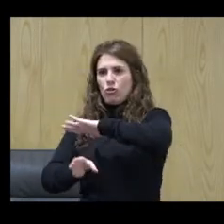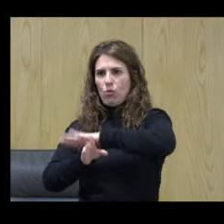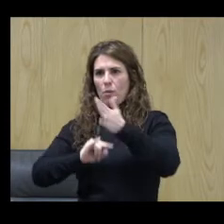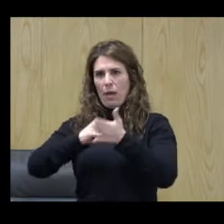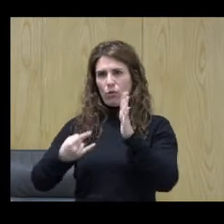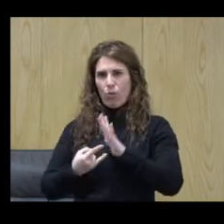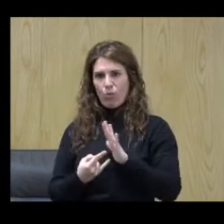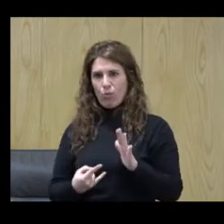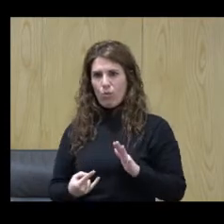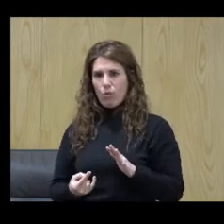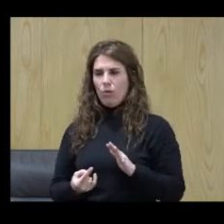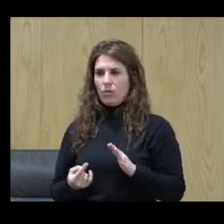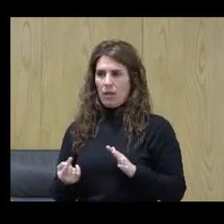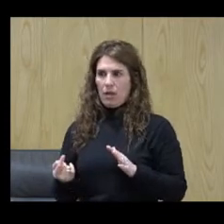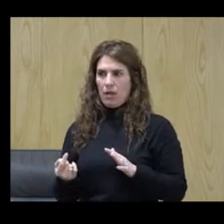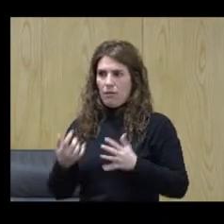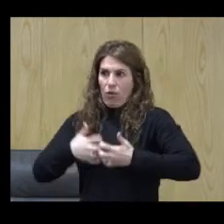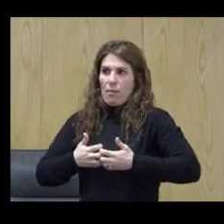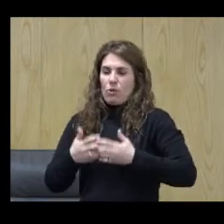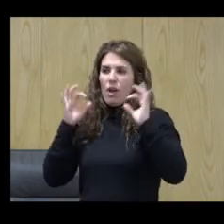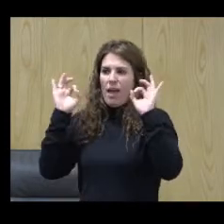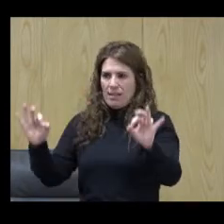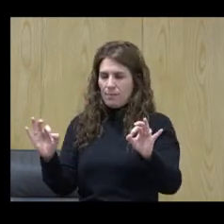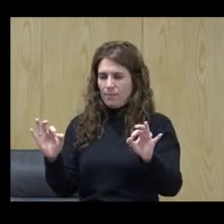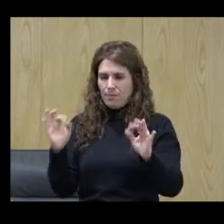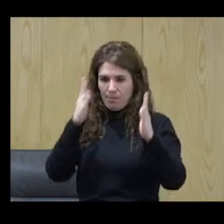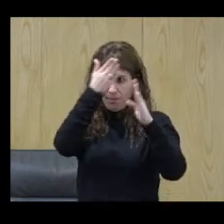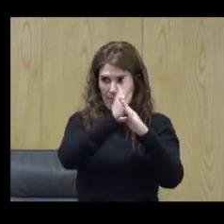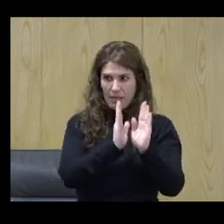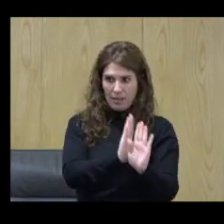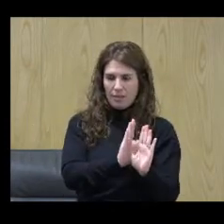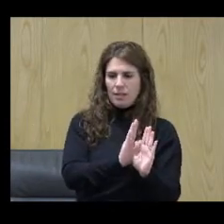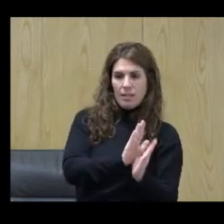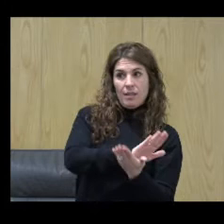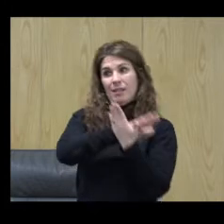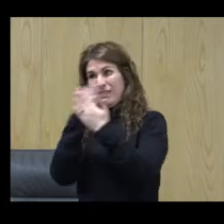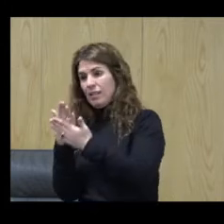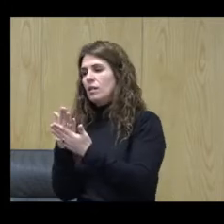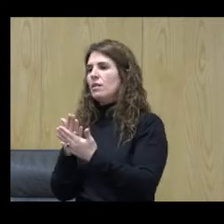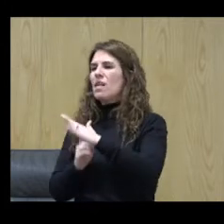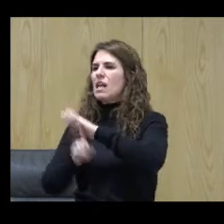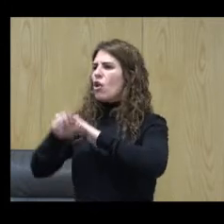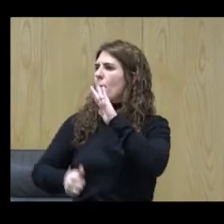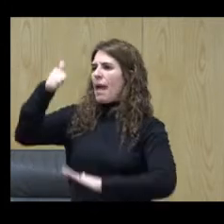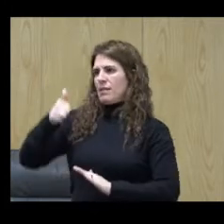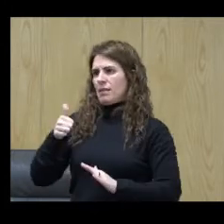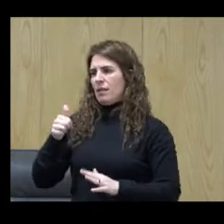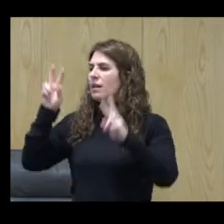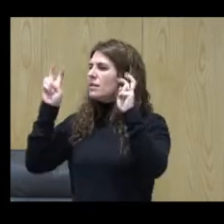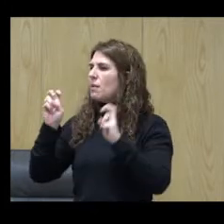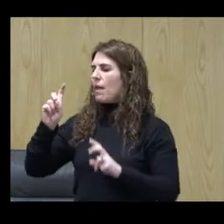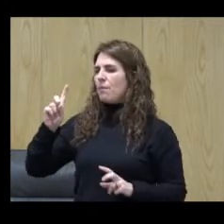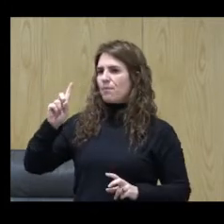y tiene una parte importante de funcionamiento. Pero hay otra que se ha ido desarrollando mucho más, que es sobre la cultura, sobre